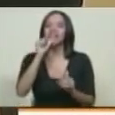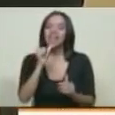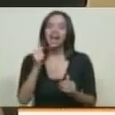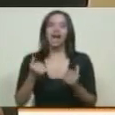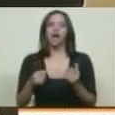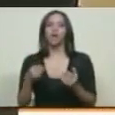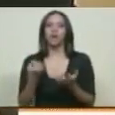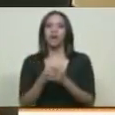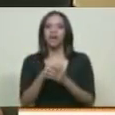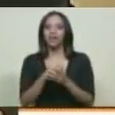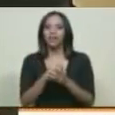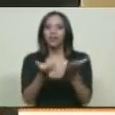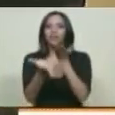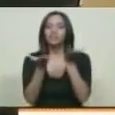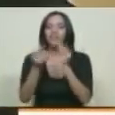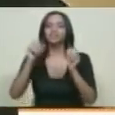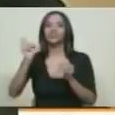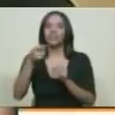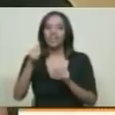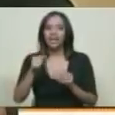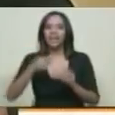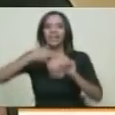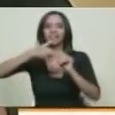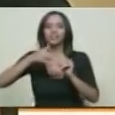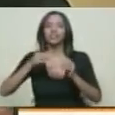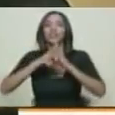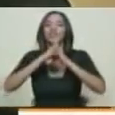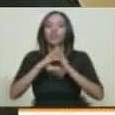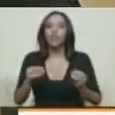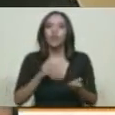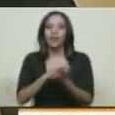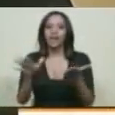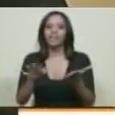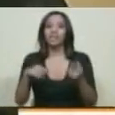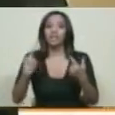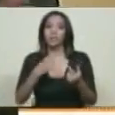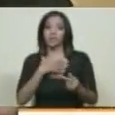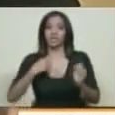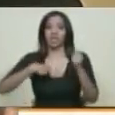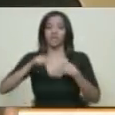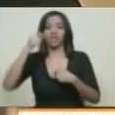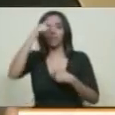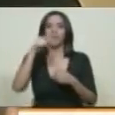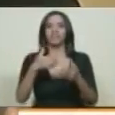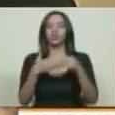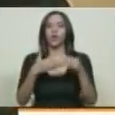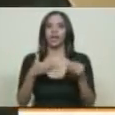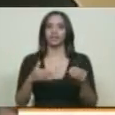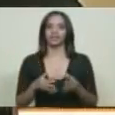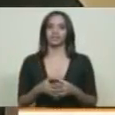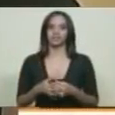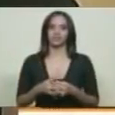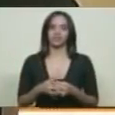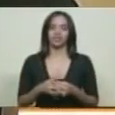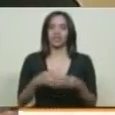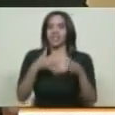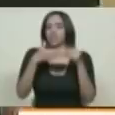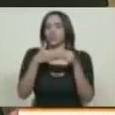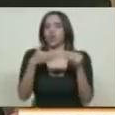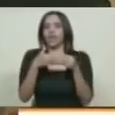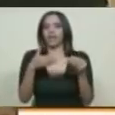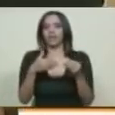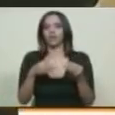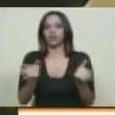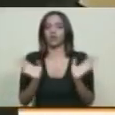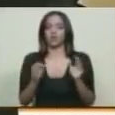servicios, el gas, la gasolina, todo gratis, y después pretendas venderla al pueblo en dólares y dolarizado, con la